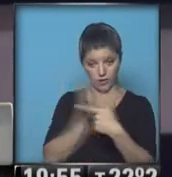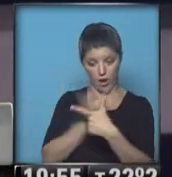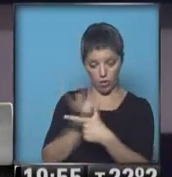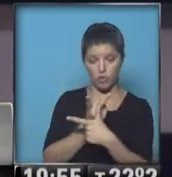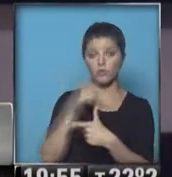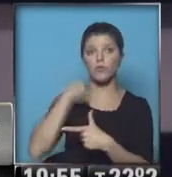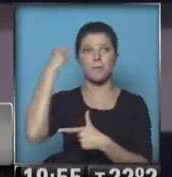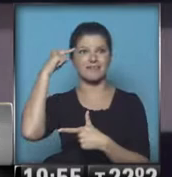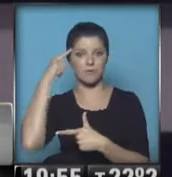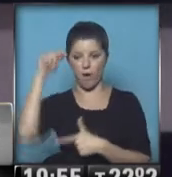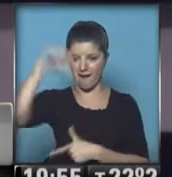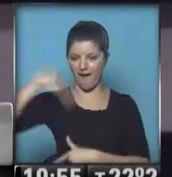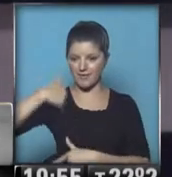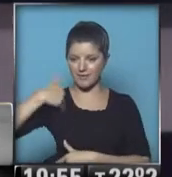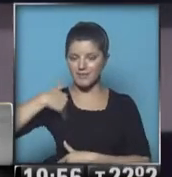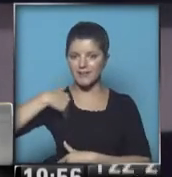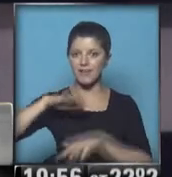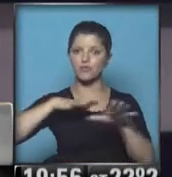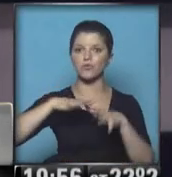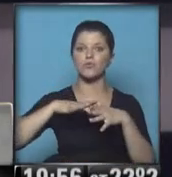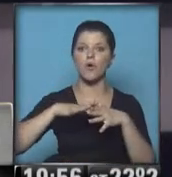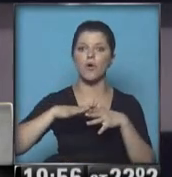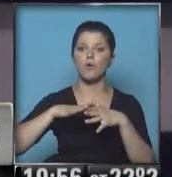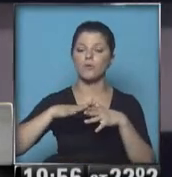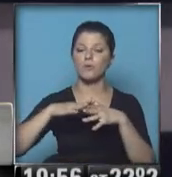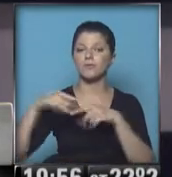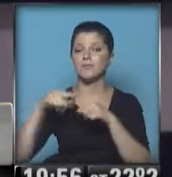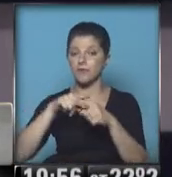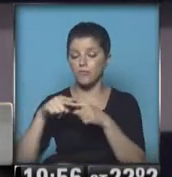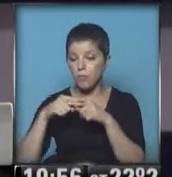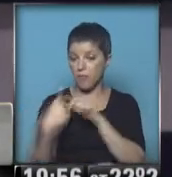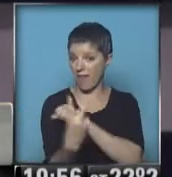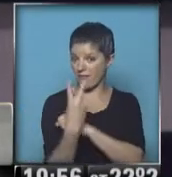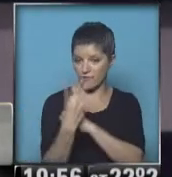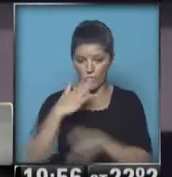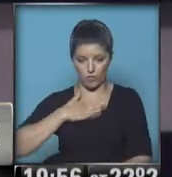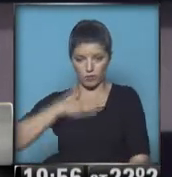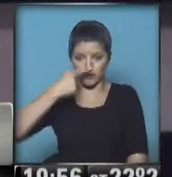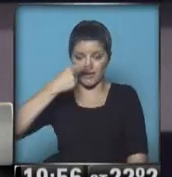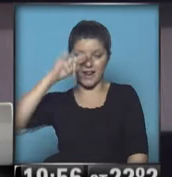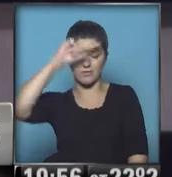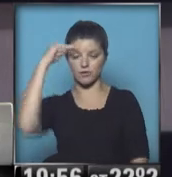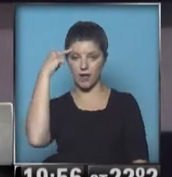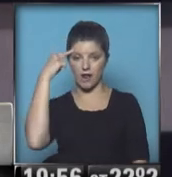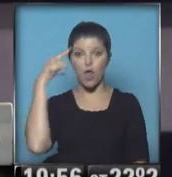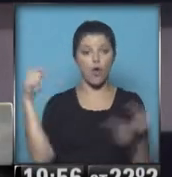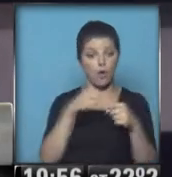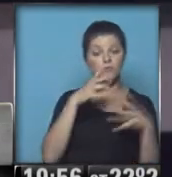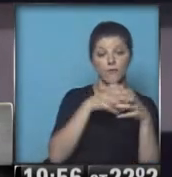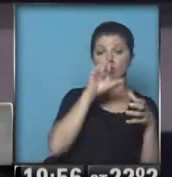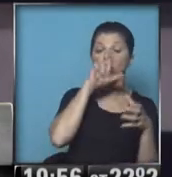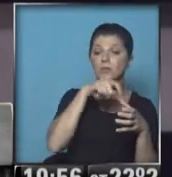en el plano interno la posición de confrontación, de defensa del interés nacional, en este caso frente a los fondos